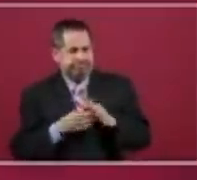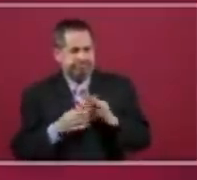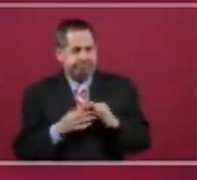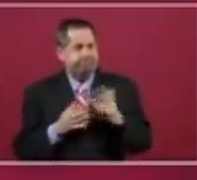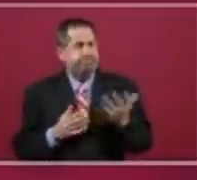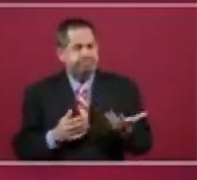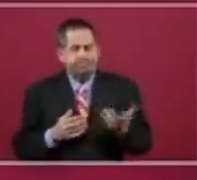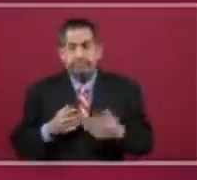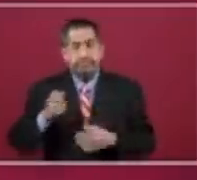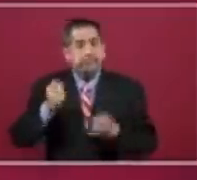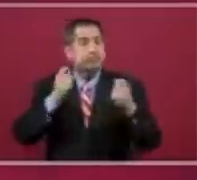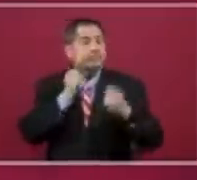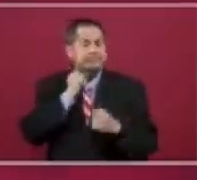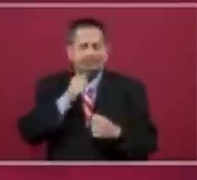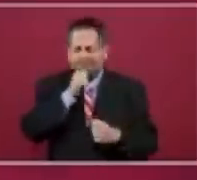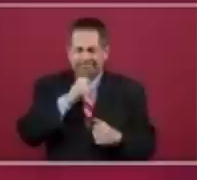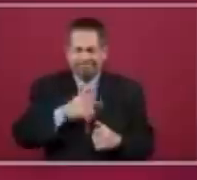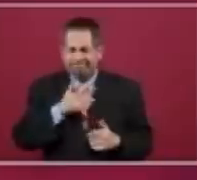no estaban convencidos,